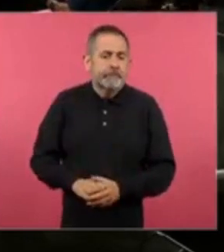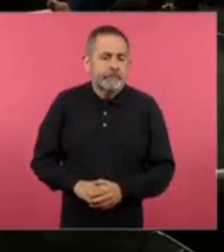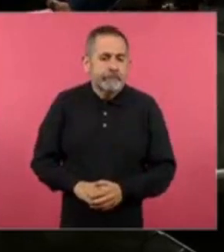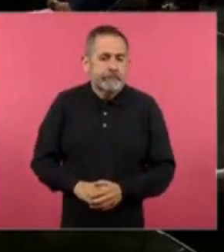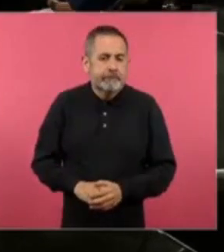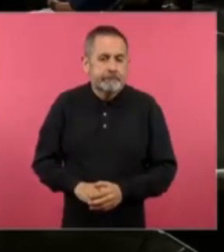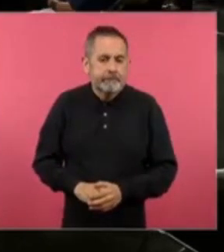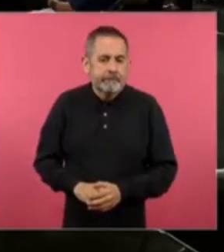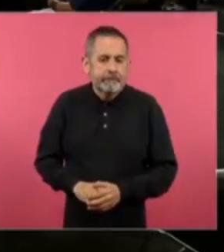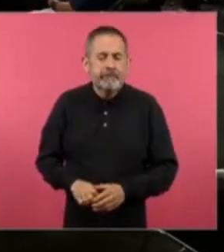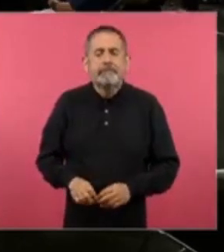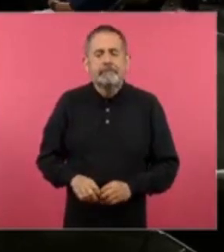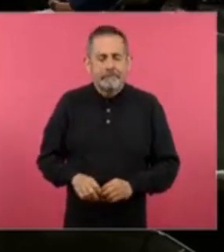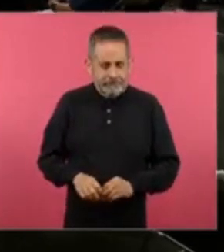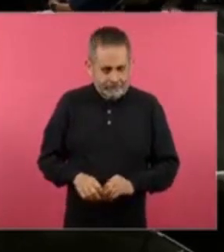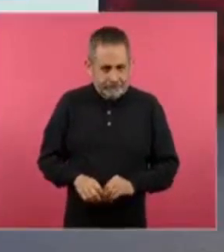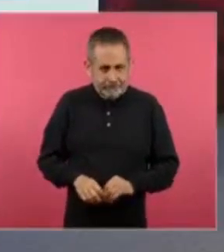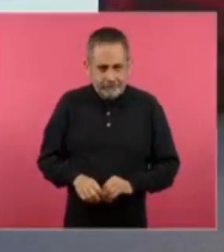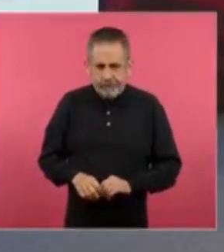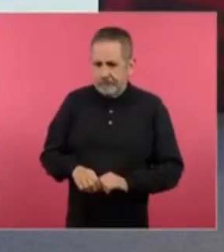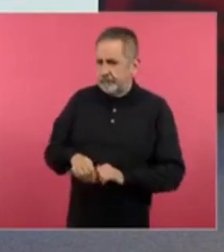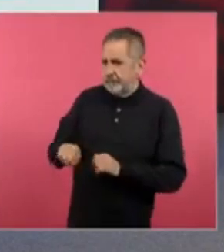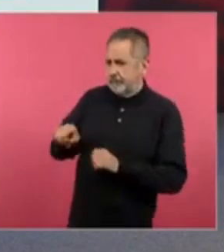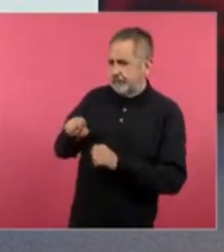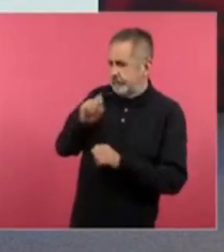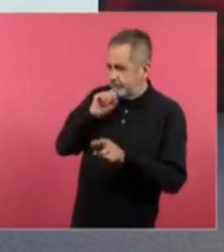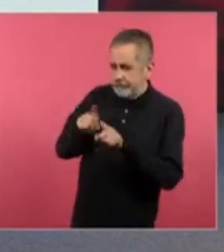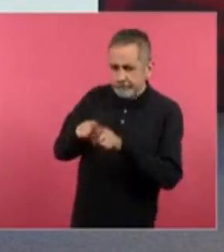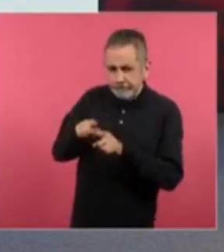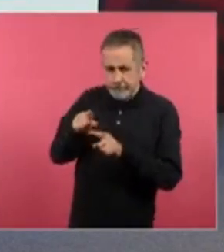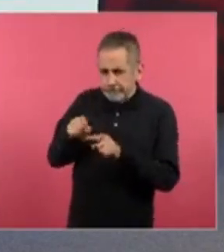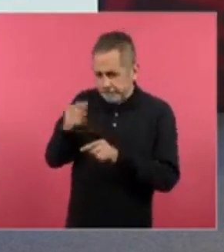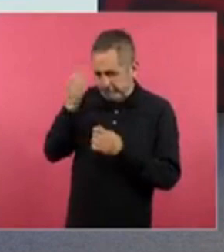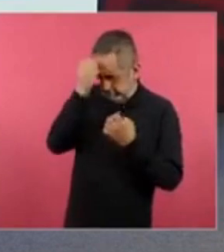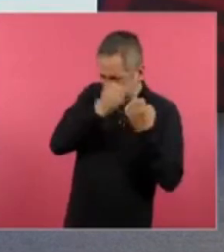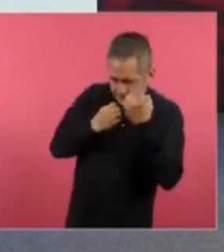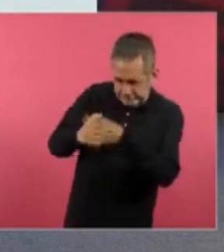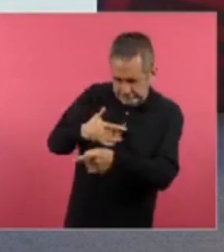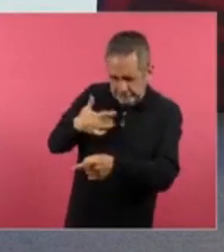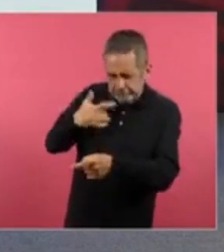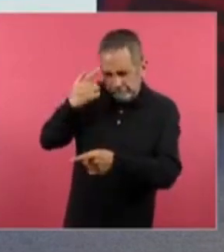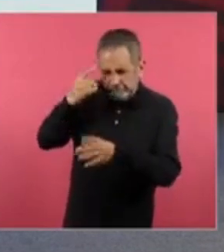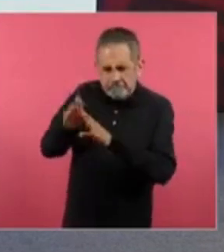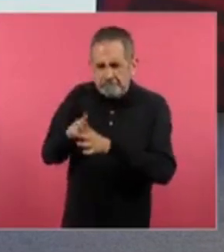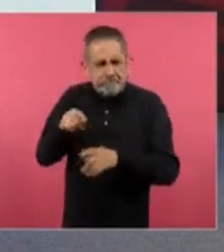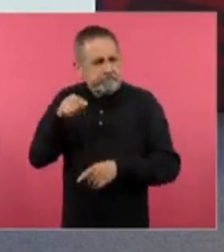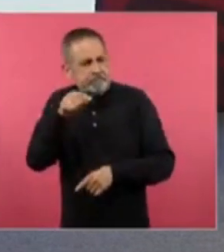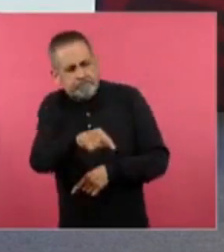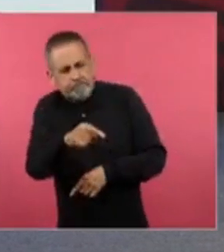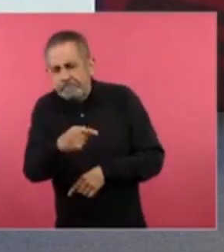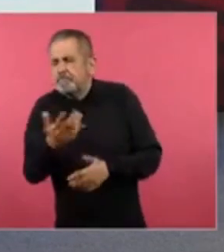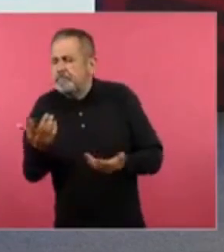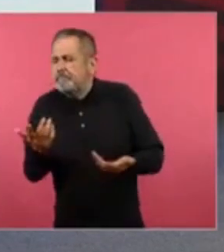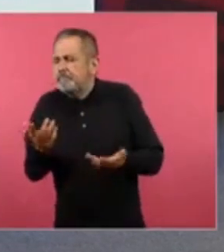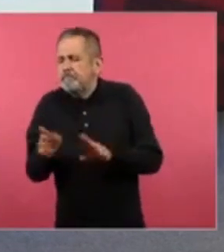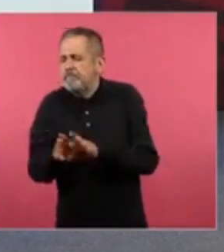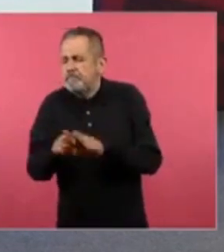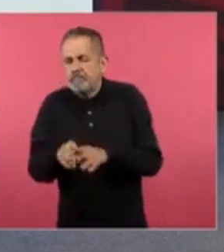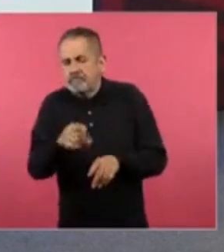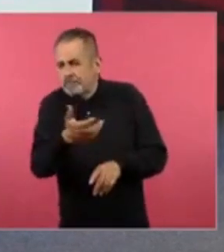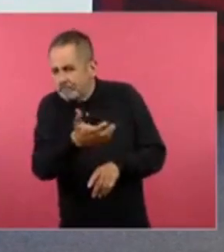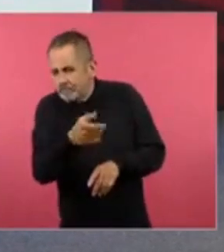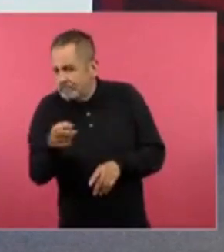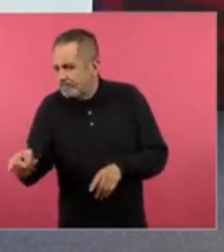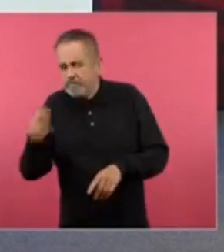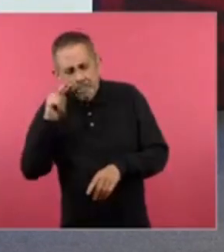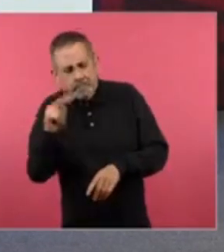Entonces, otras habilidades pues son la evaluación de las consecuencias de ciertos actos o de